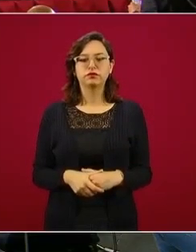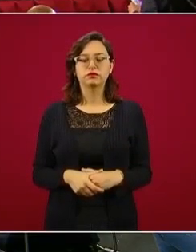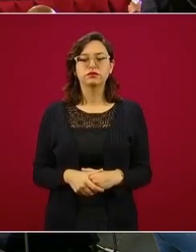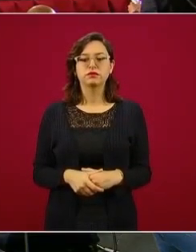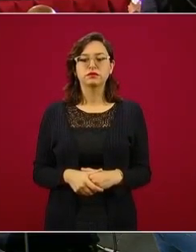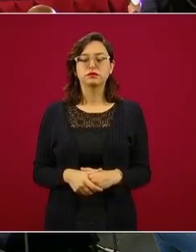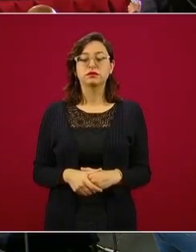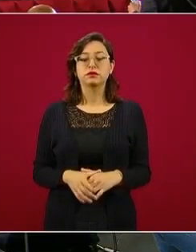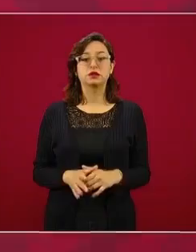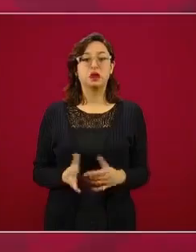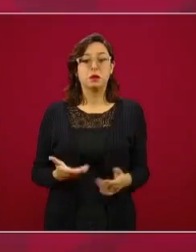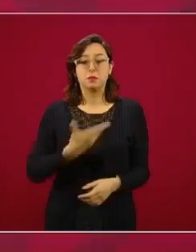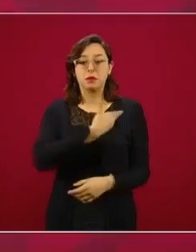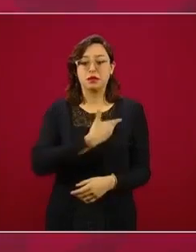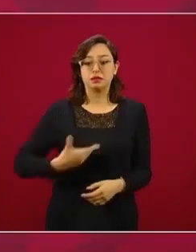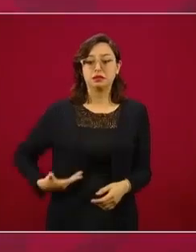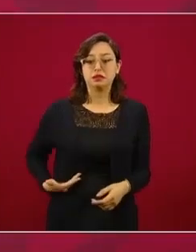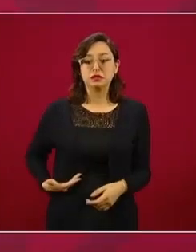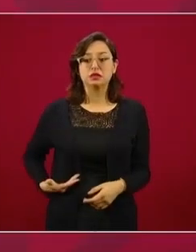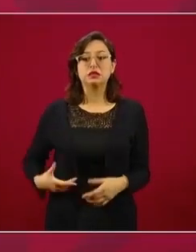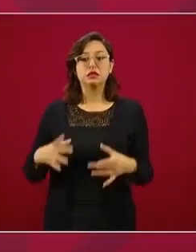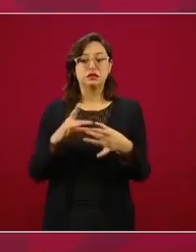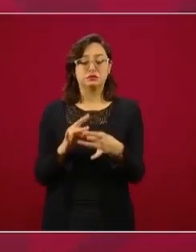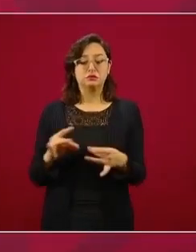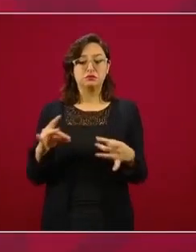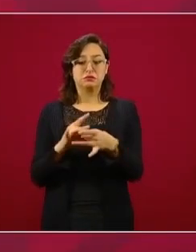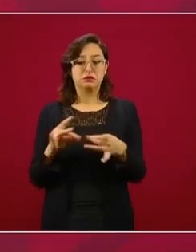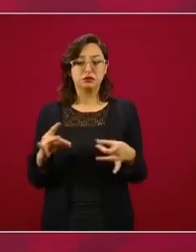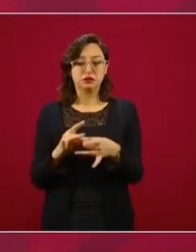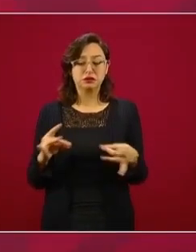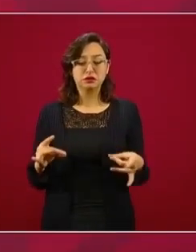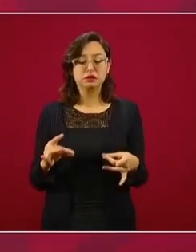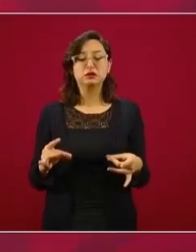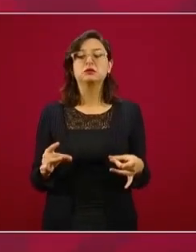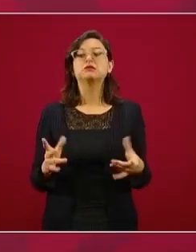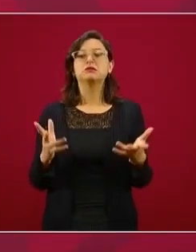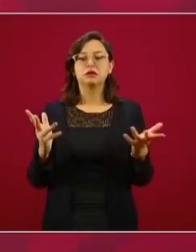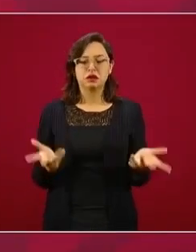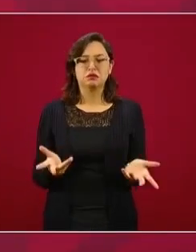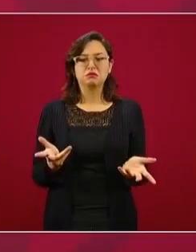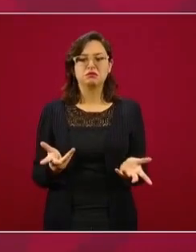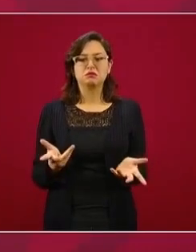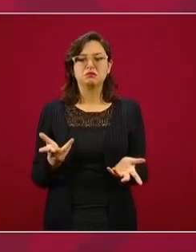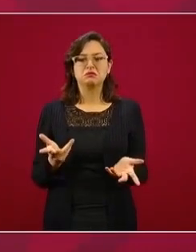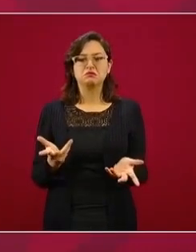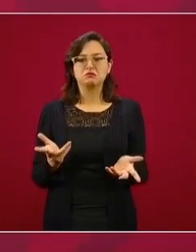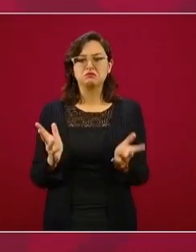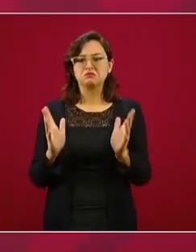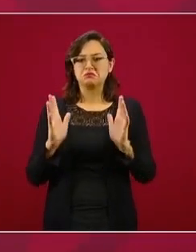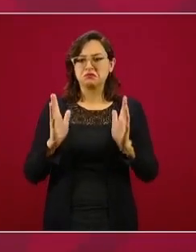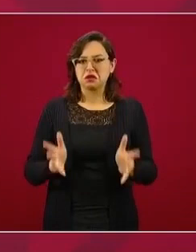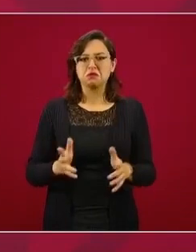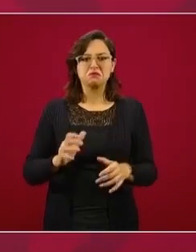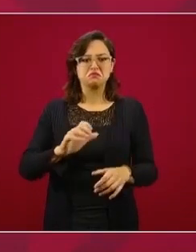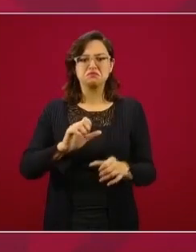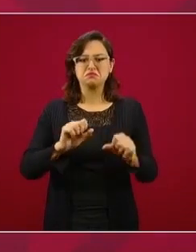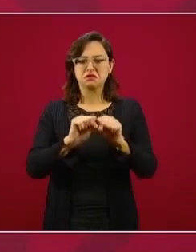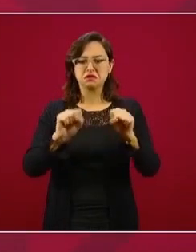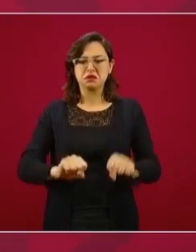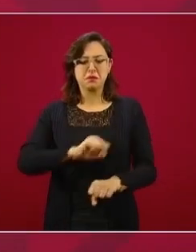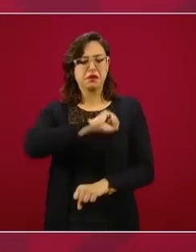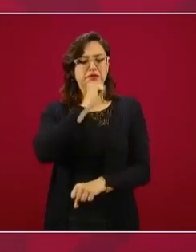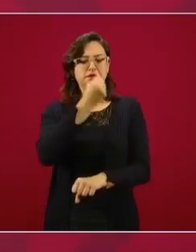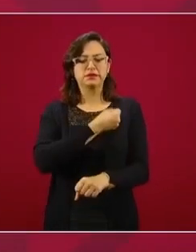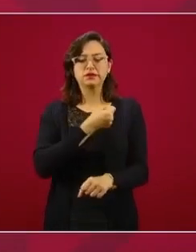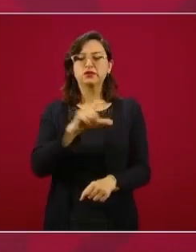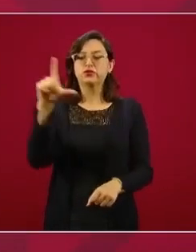ya bastantes adhesiones, sumas, articulaciones dentro de lo que es el sector salud, dentro de